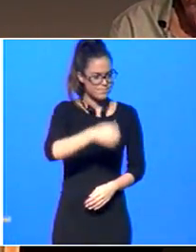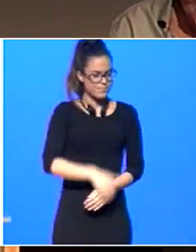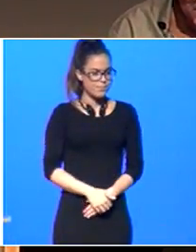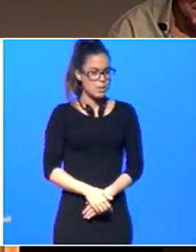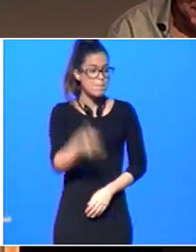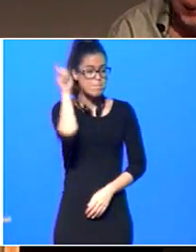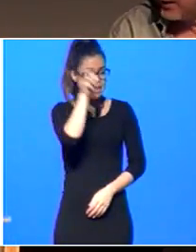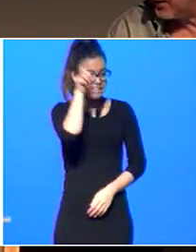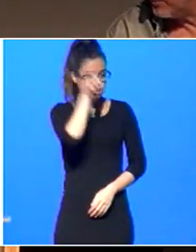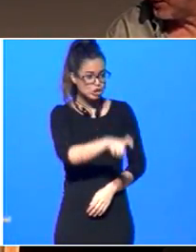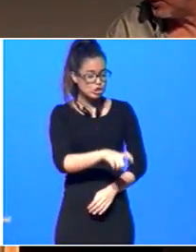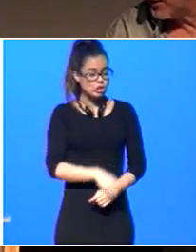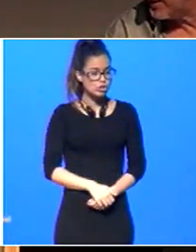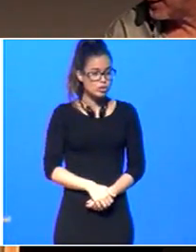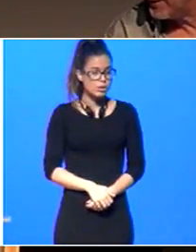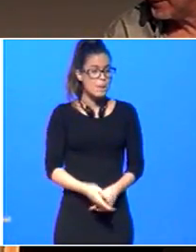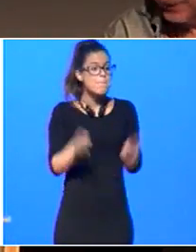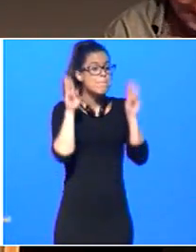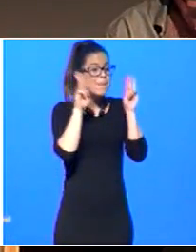maestro y licenciado en pedagogía.